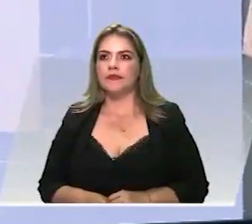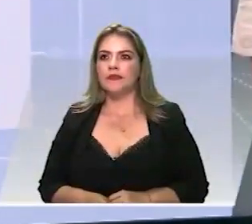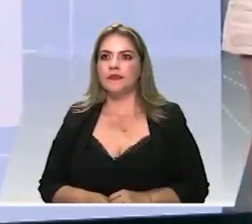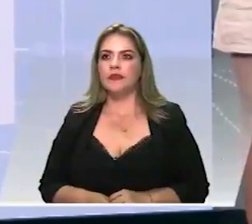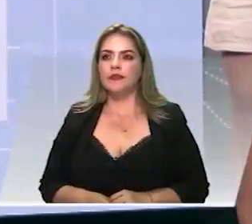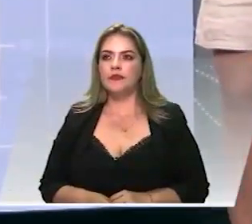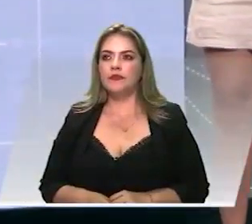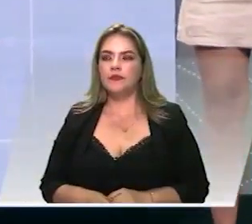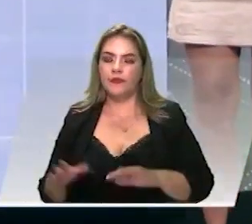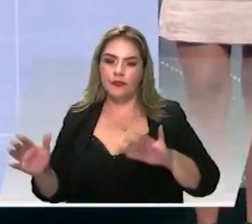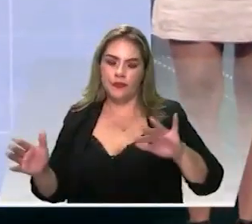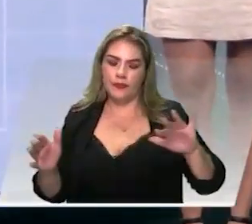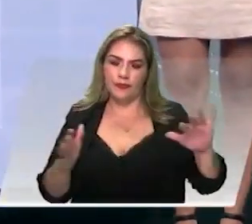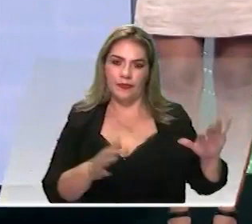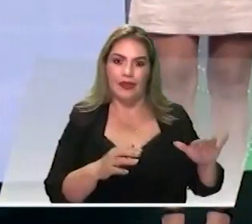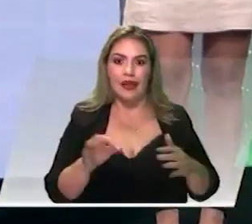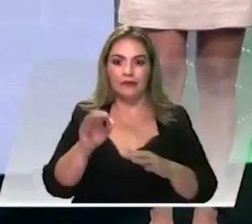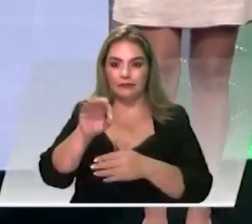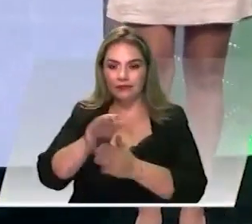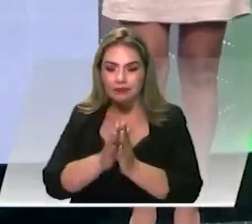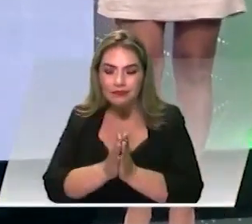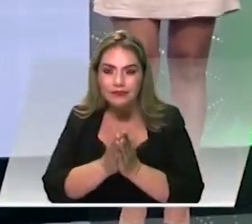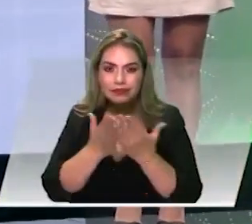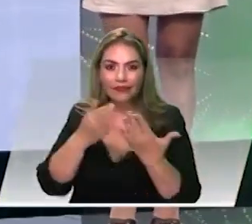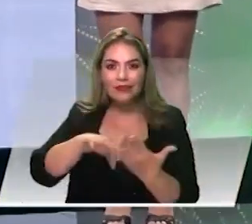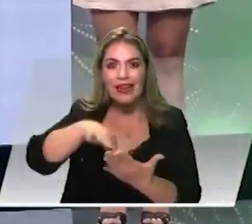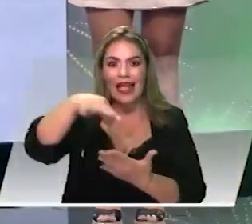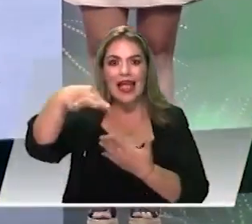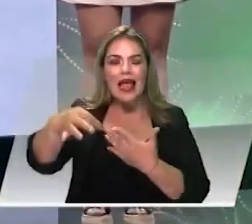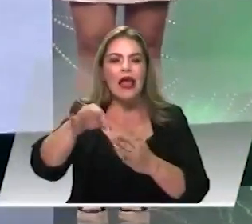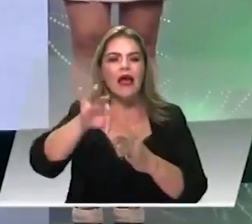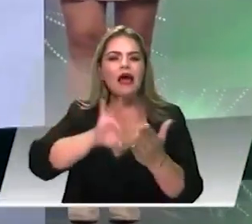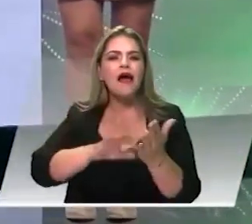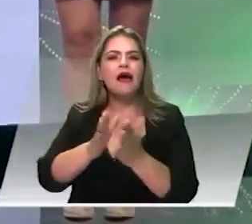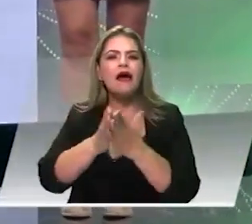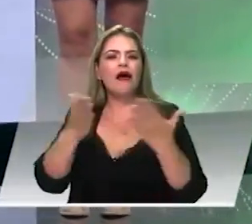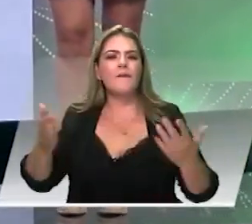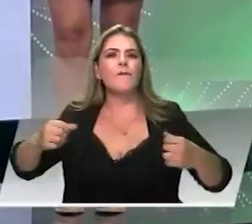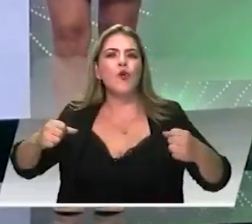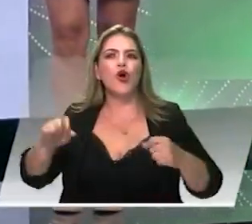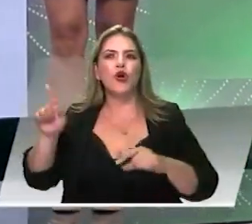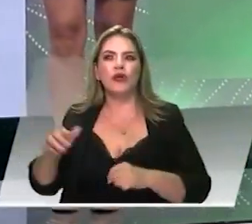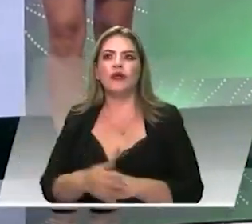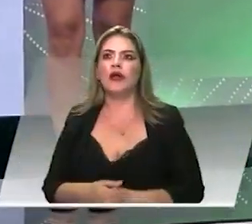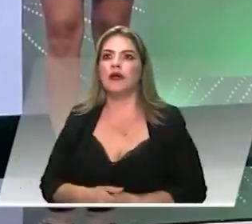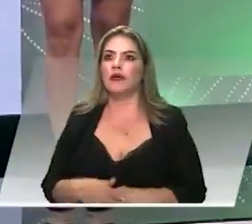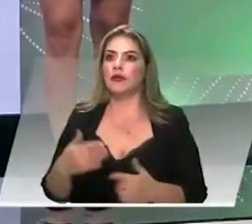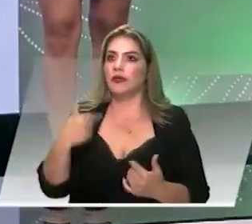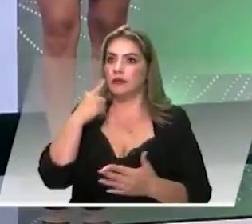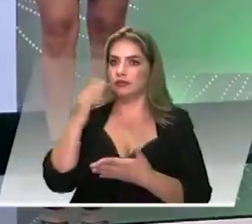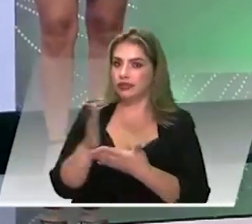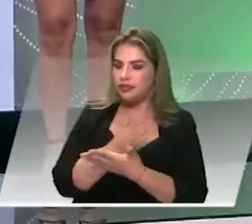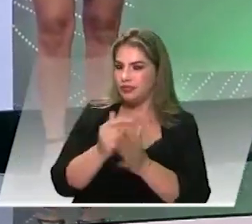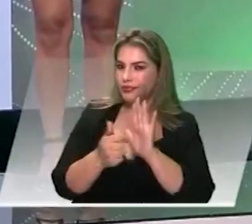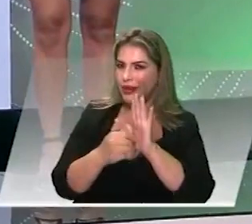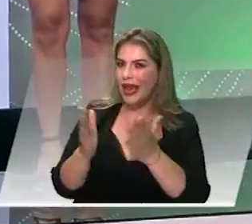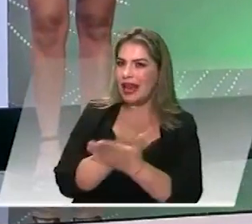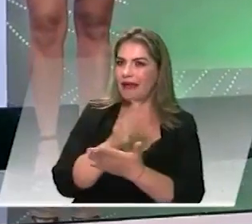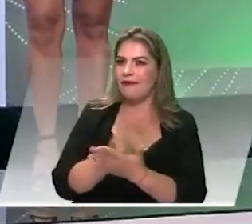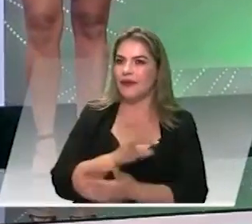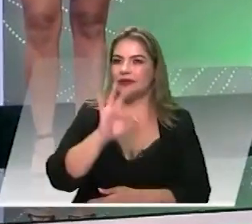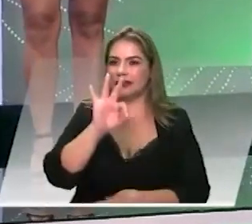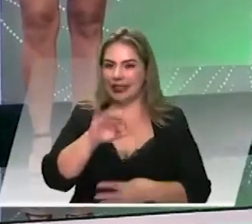Y empezó la Feria del Libro en Bogotá y la editorial ITM vuelve por segundo año consecutivo con 3 libros. Además, la